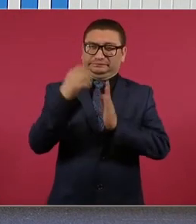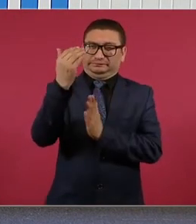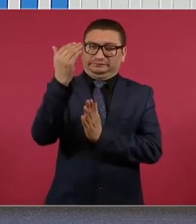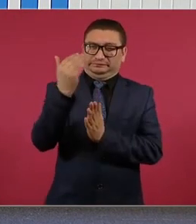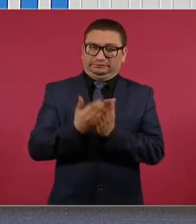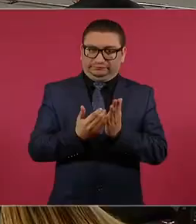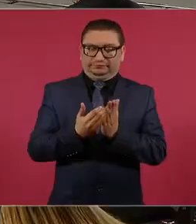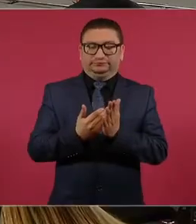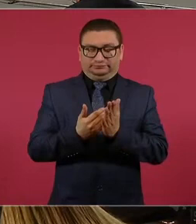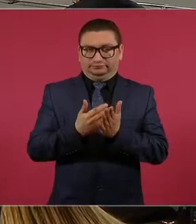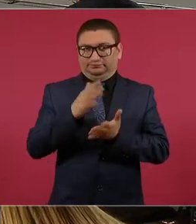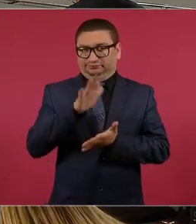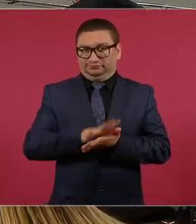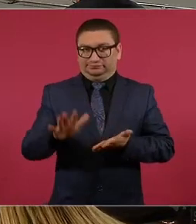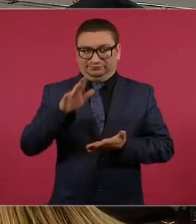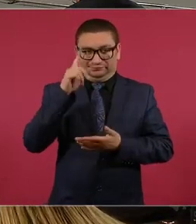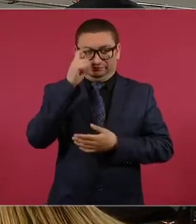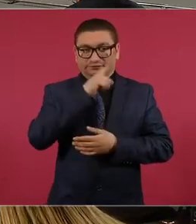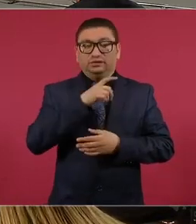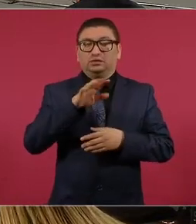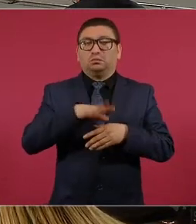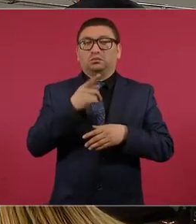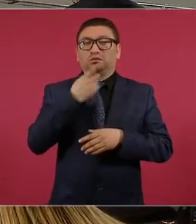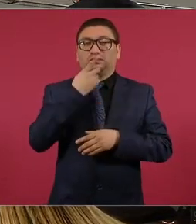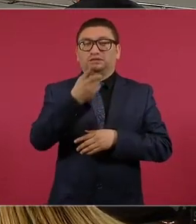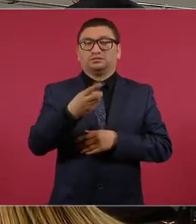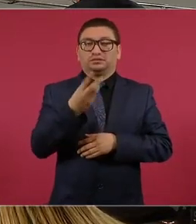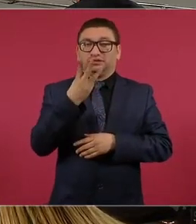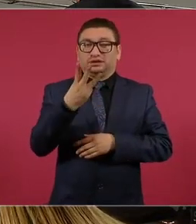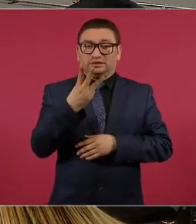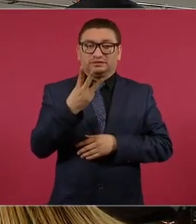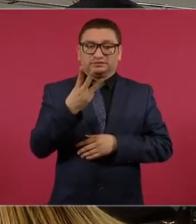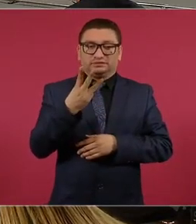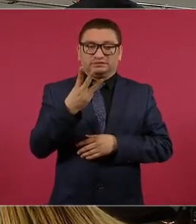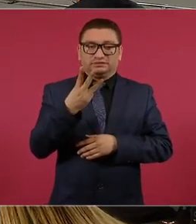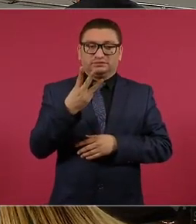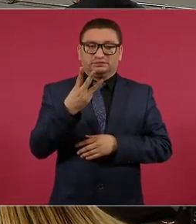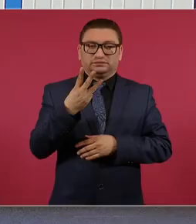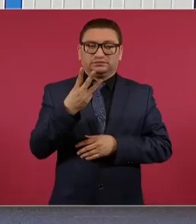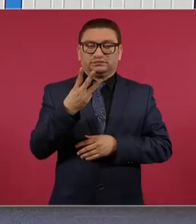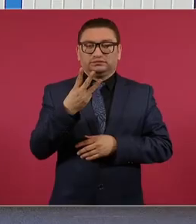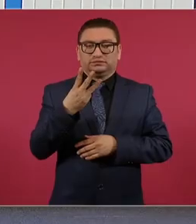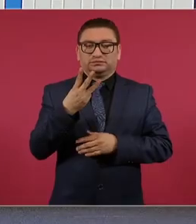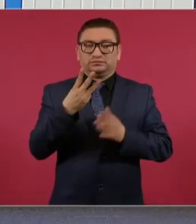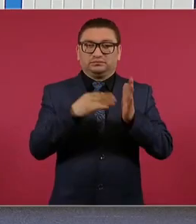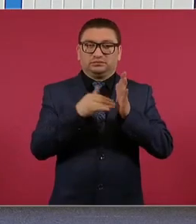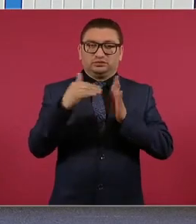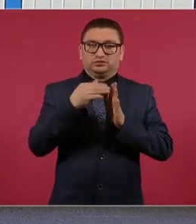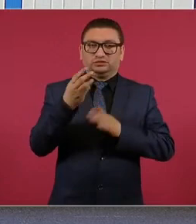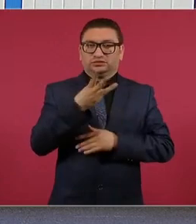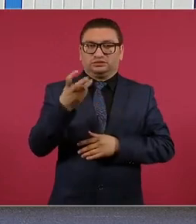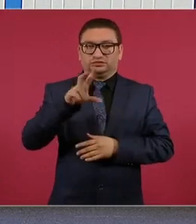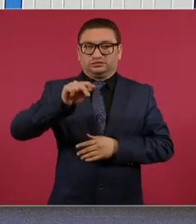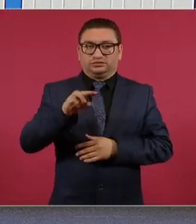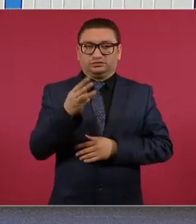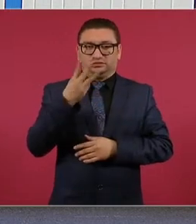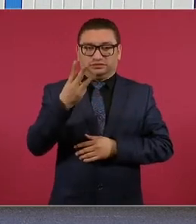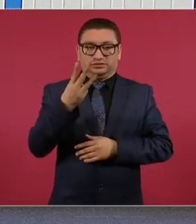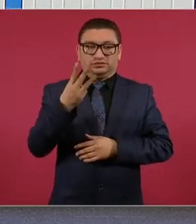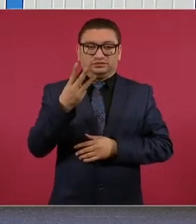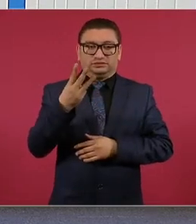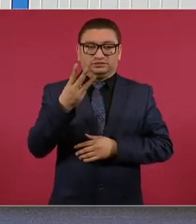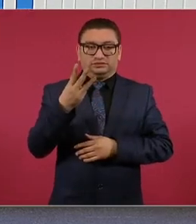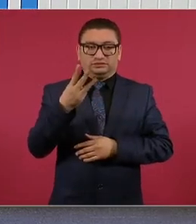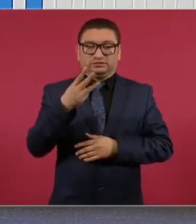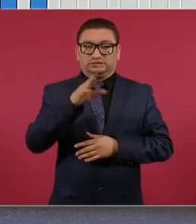agotaron cuando estamos hablando de 3 millon 383 nada más